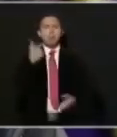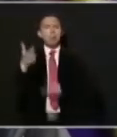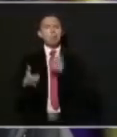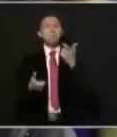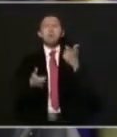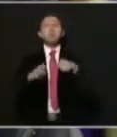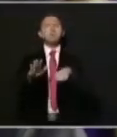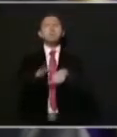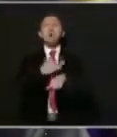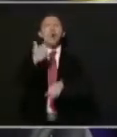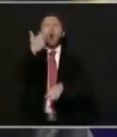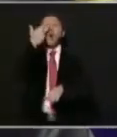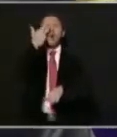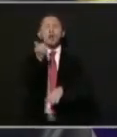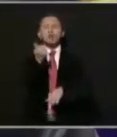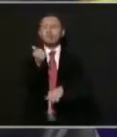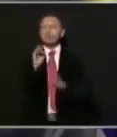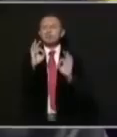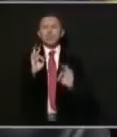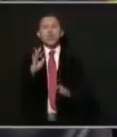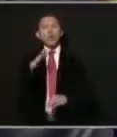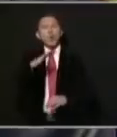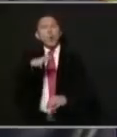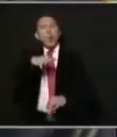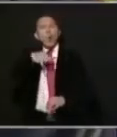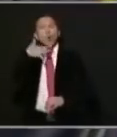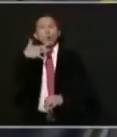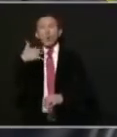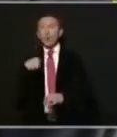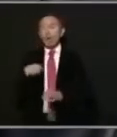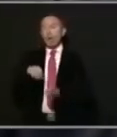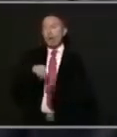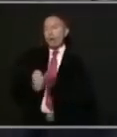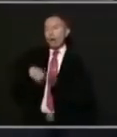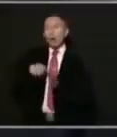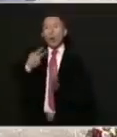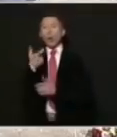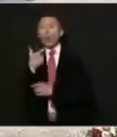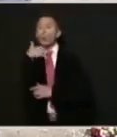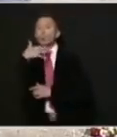corrupción y ya no van a haber lujos en el gobierno.